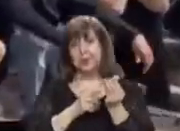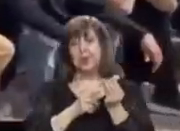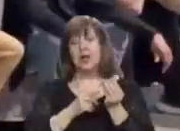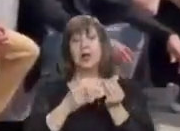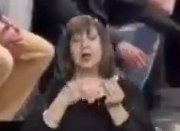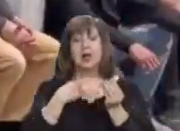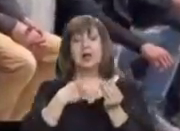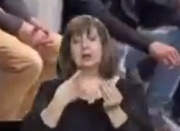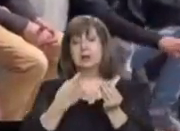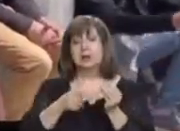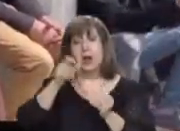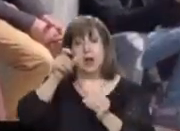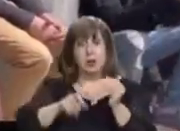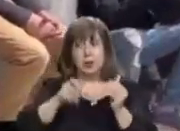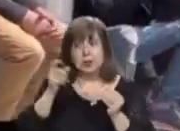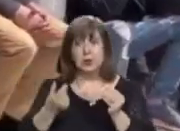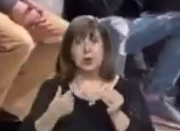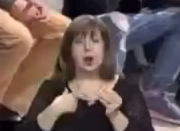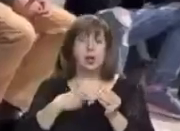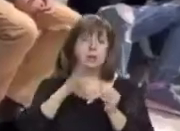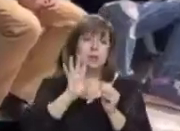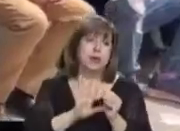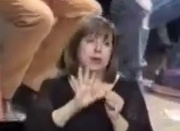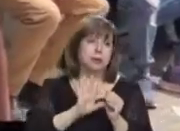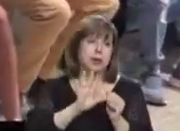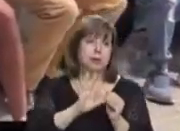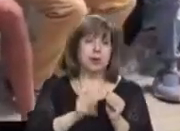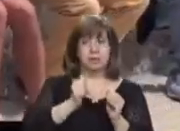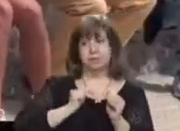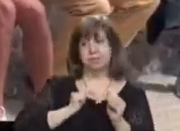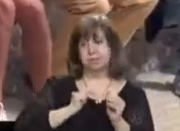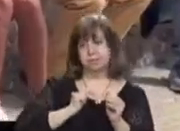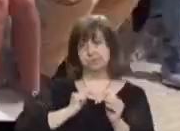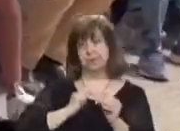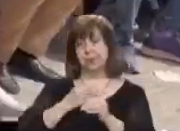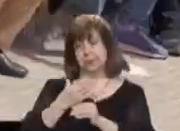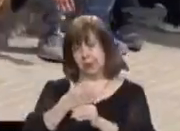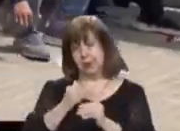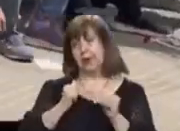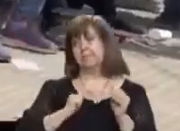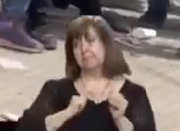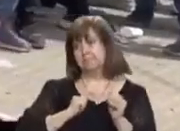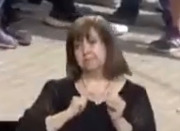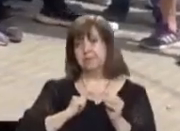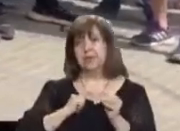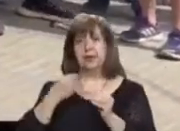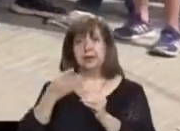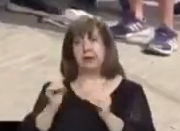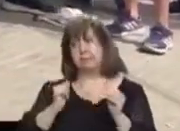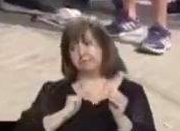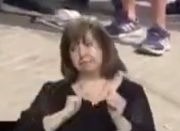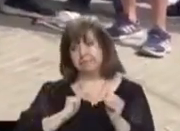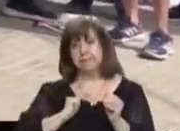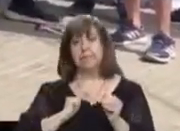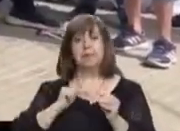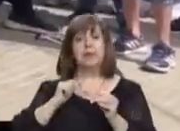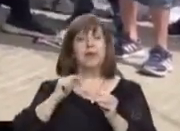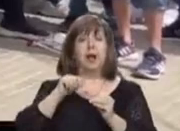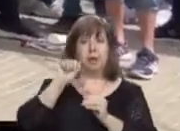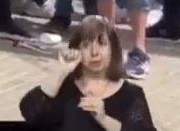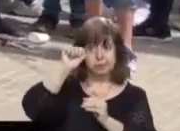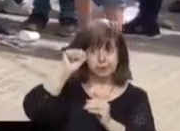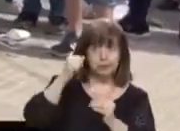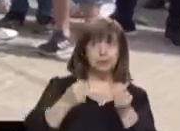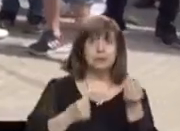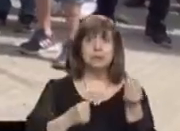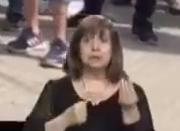Lo cierto es que la gente se quedó esperando, los que llegaron muy temprano, los que llegaron más tarde también, y recién nos acaba de decir un agente de ANSES